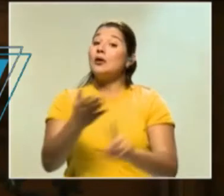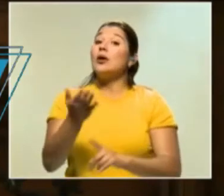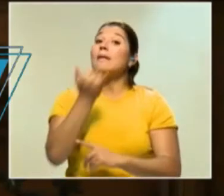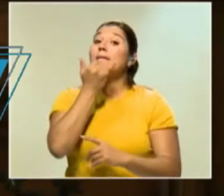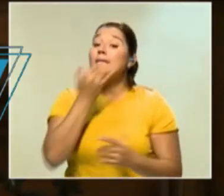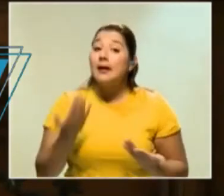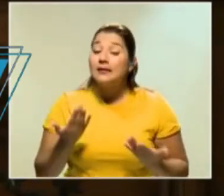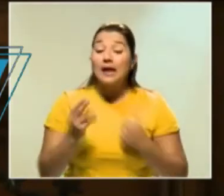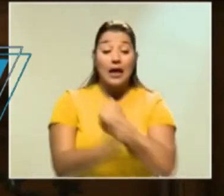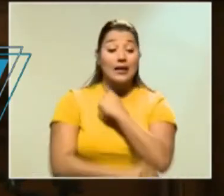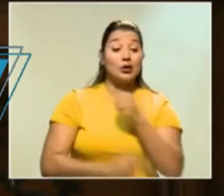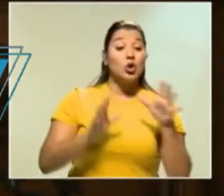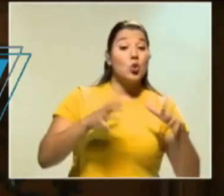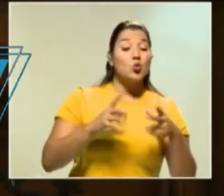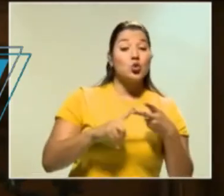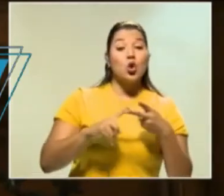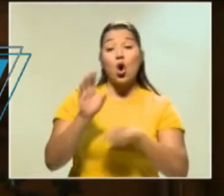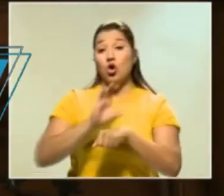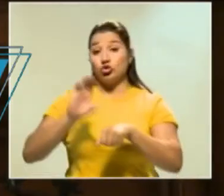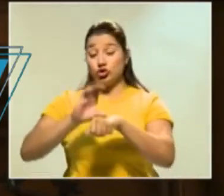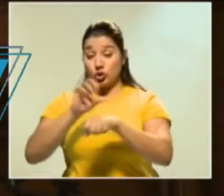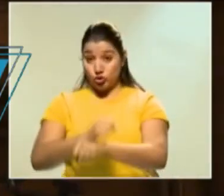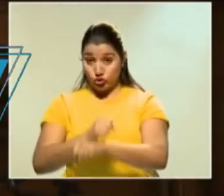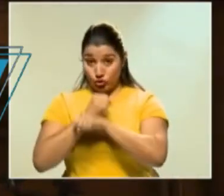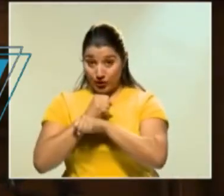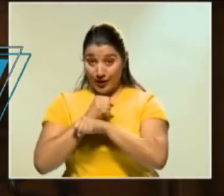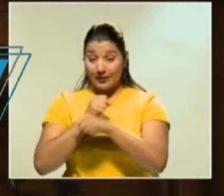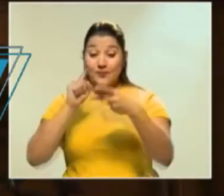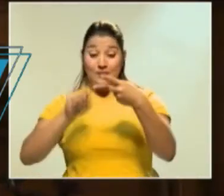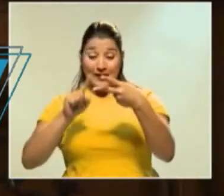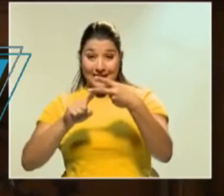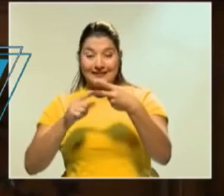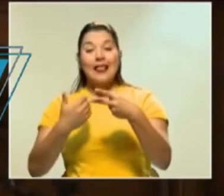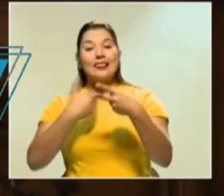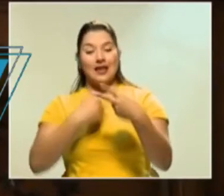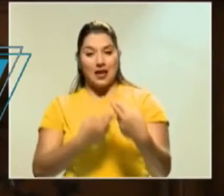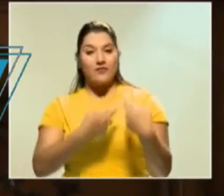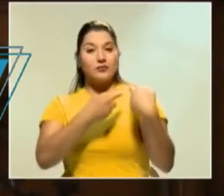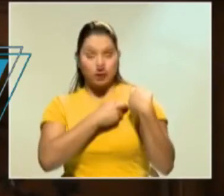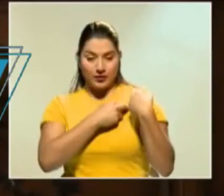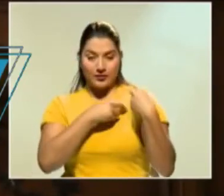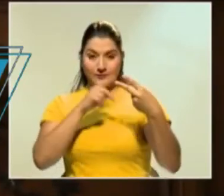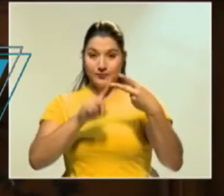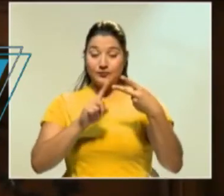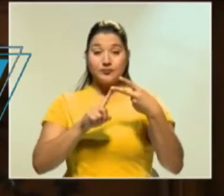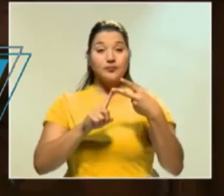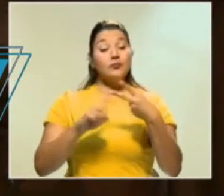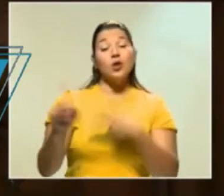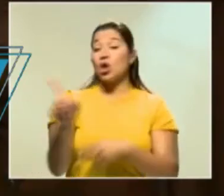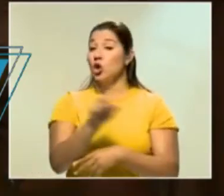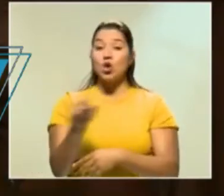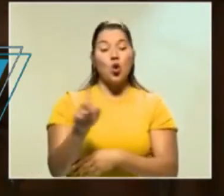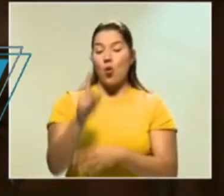Naciones Unidas y el Consejo de Seguridad, que es el órgano de las Naciones Unidas que tiene esa tarea, no va a tomar una